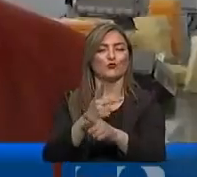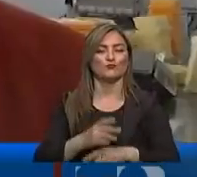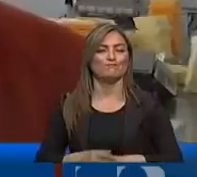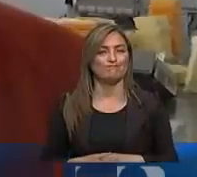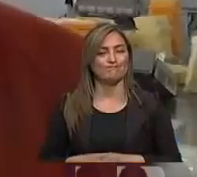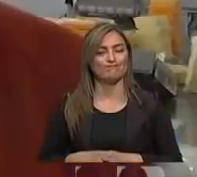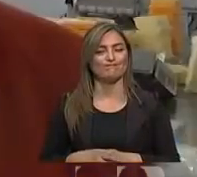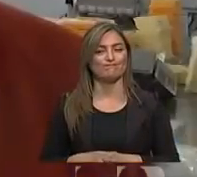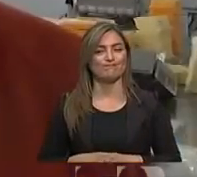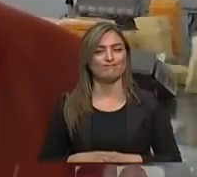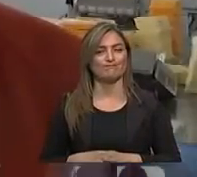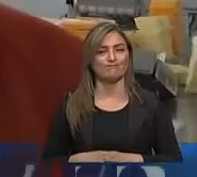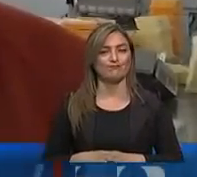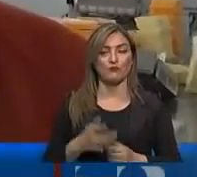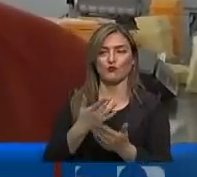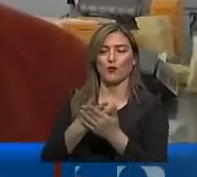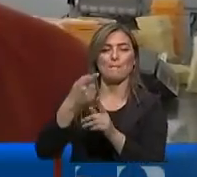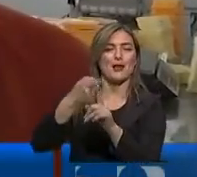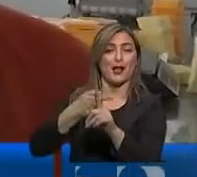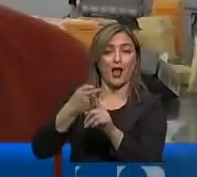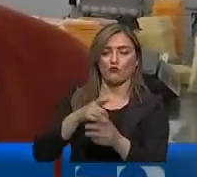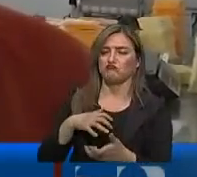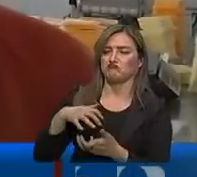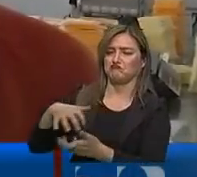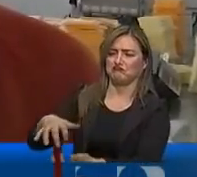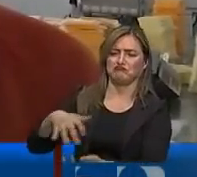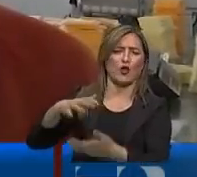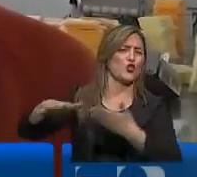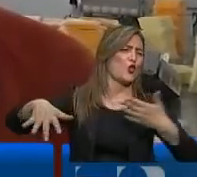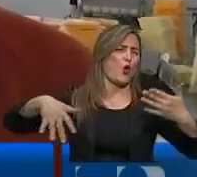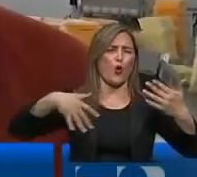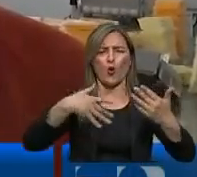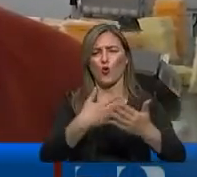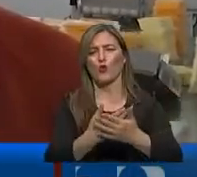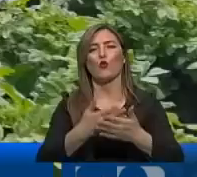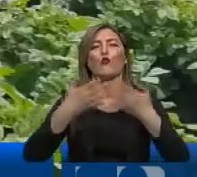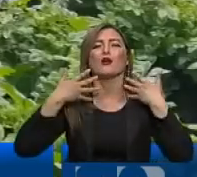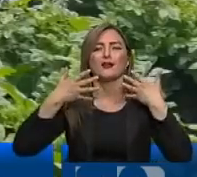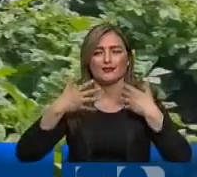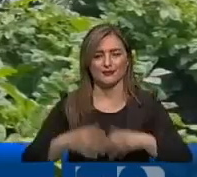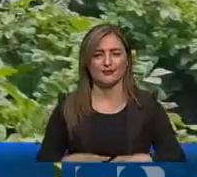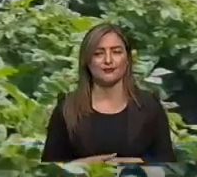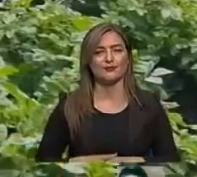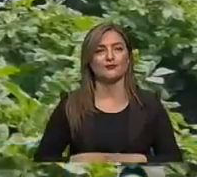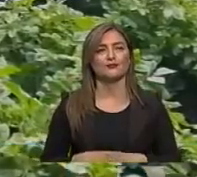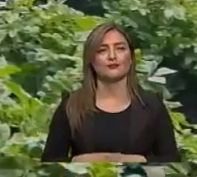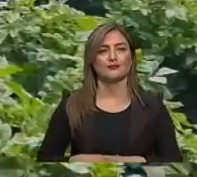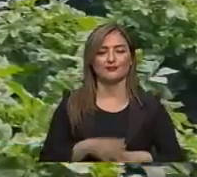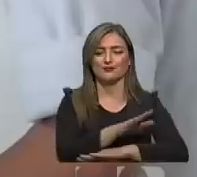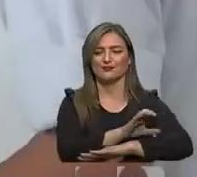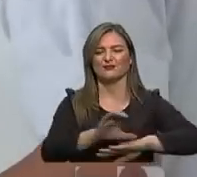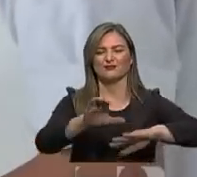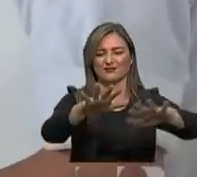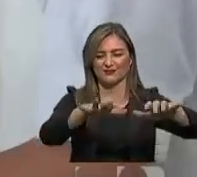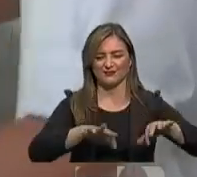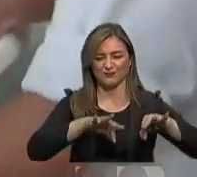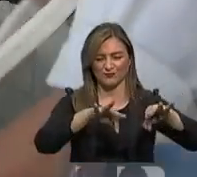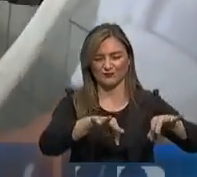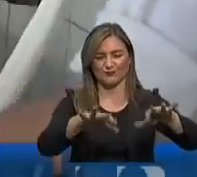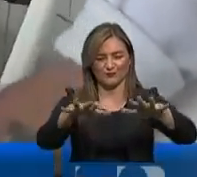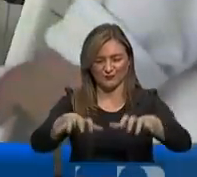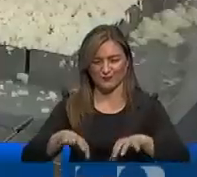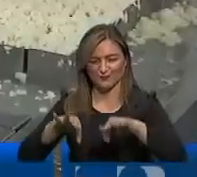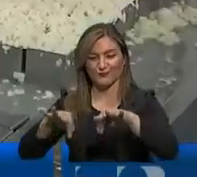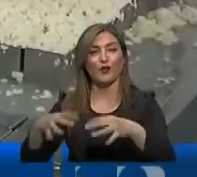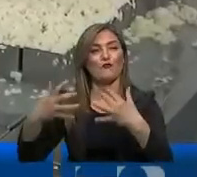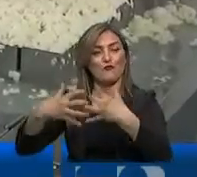Nosotros llegamos a los mercados, a toda la línea de mercados populares de Guayaquil. tanto las parcelas agrícolas y procesadoras